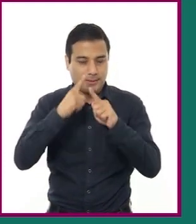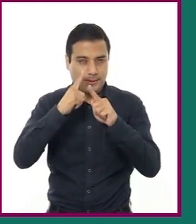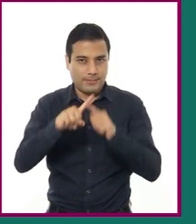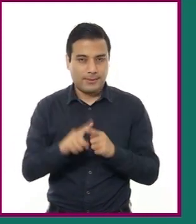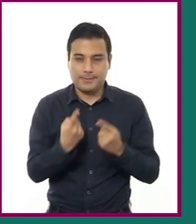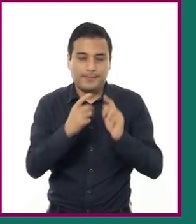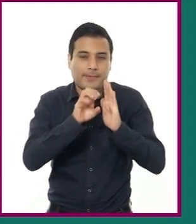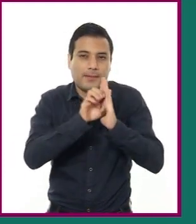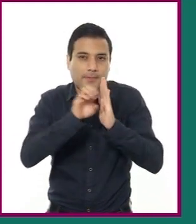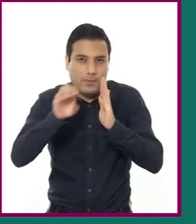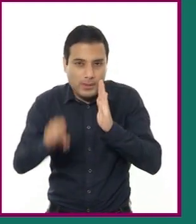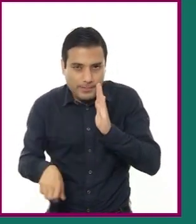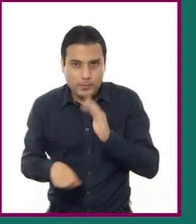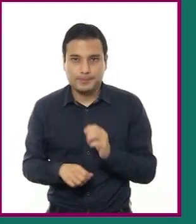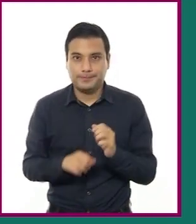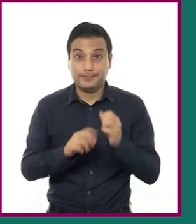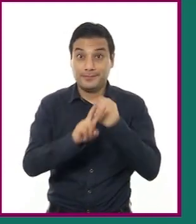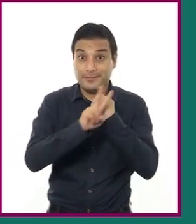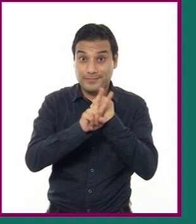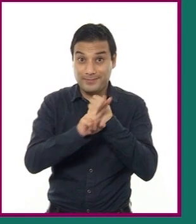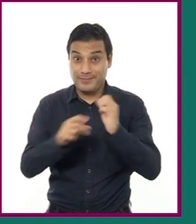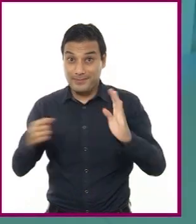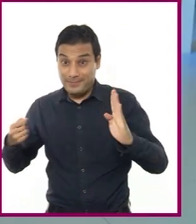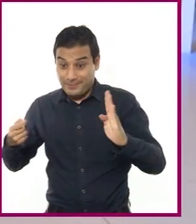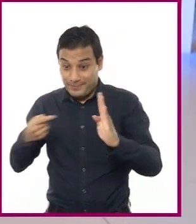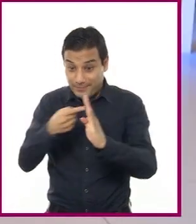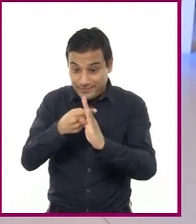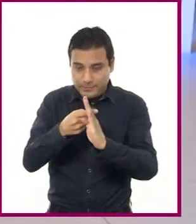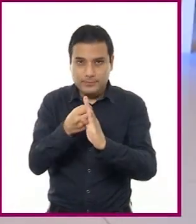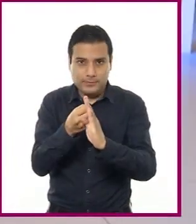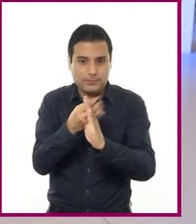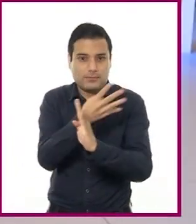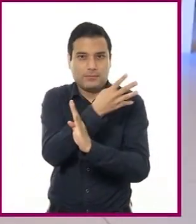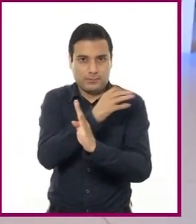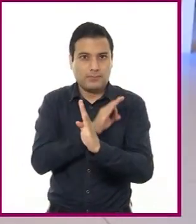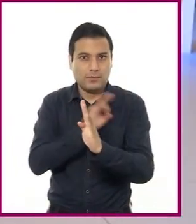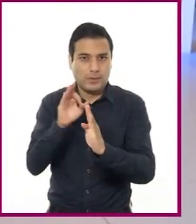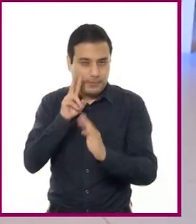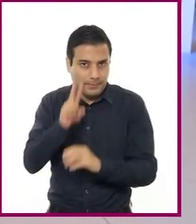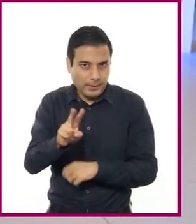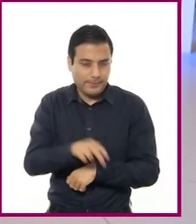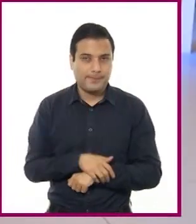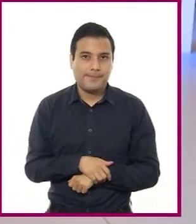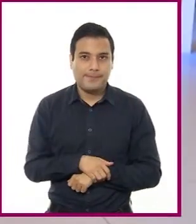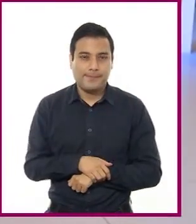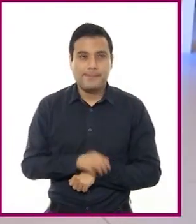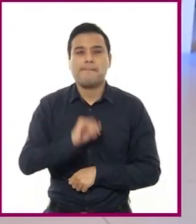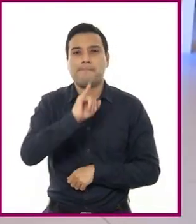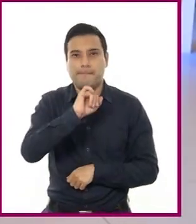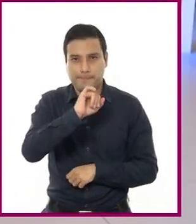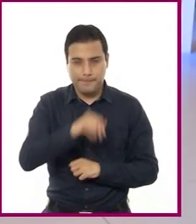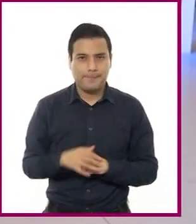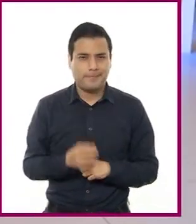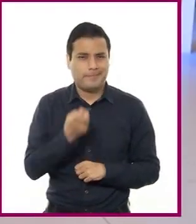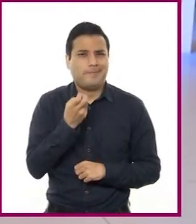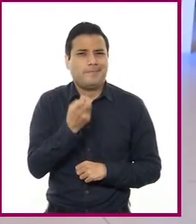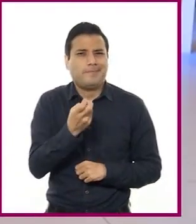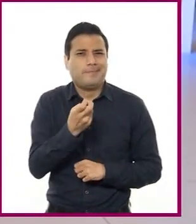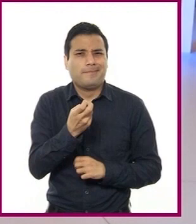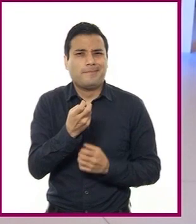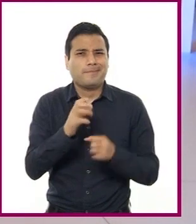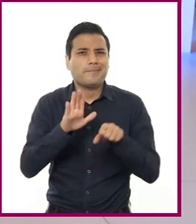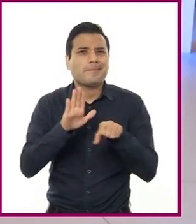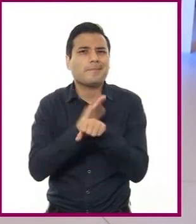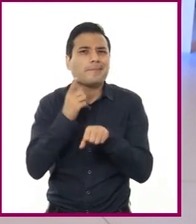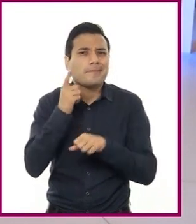través de un prisma se separan, por lo que podemos verlos. Muy bien, Leslie. ¿Por qué ocurre esta separación de la luz